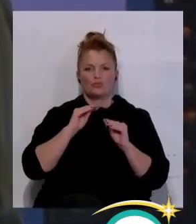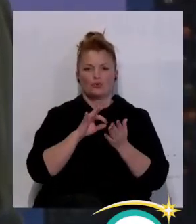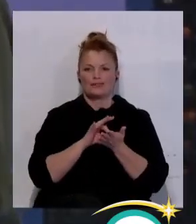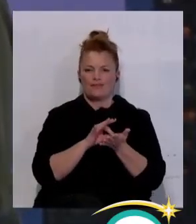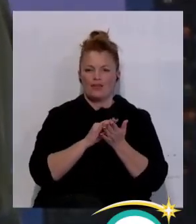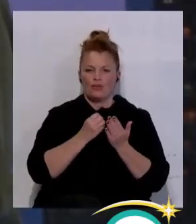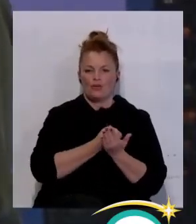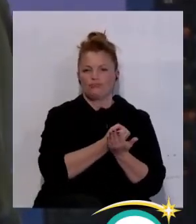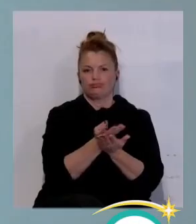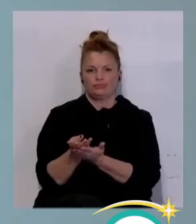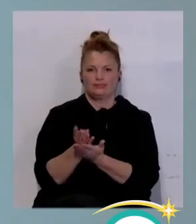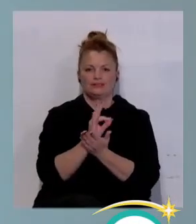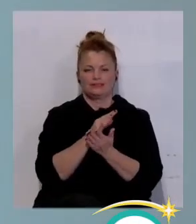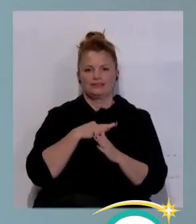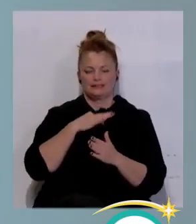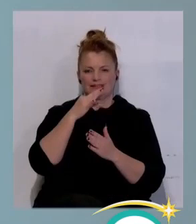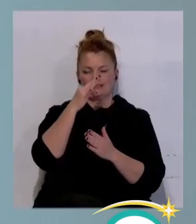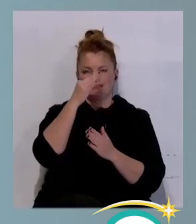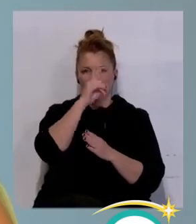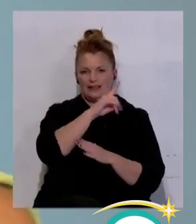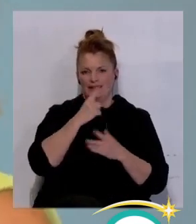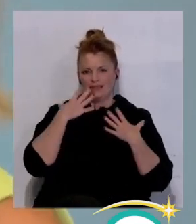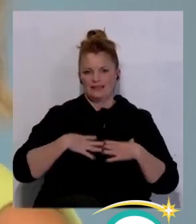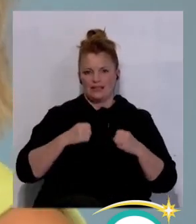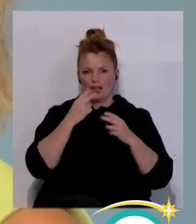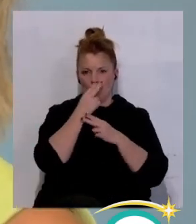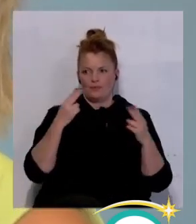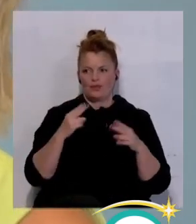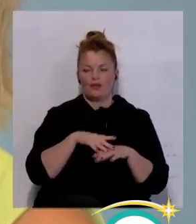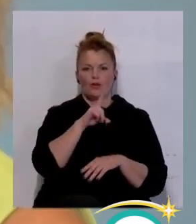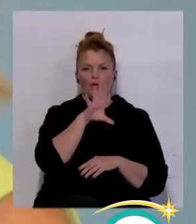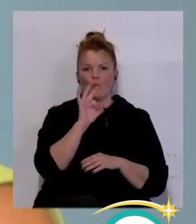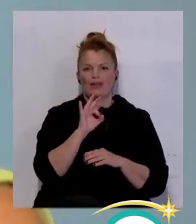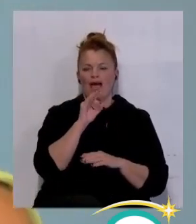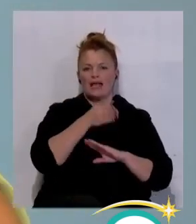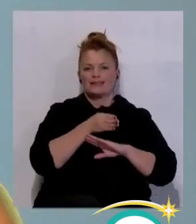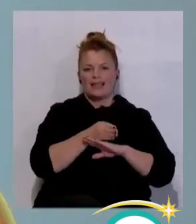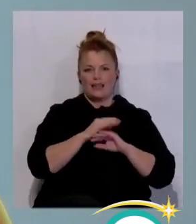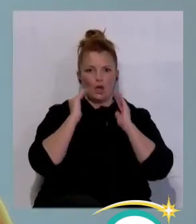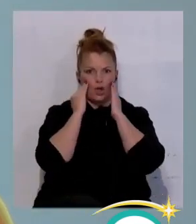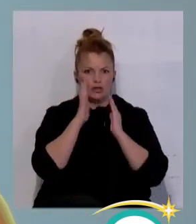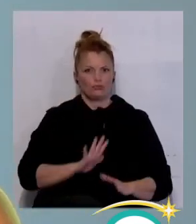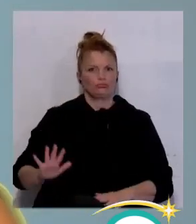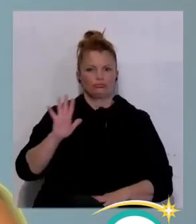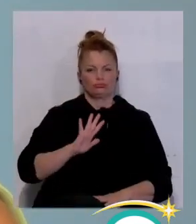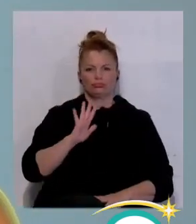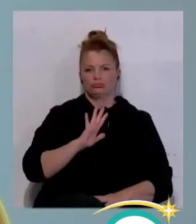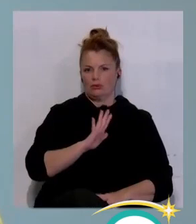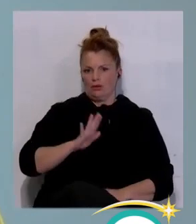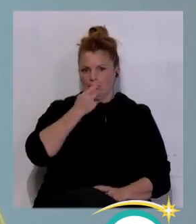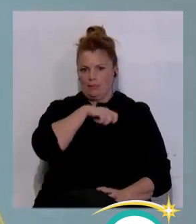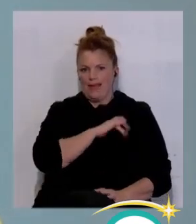servicios de la sanidad pública. Hemos llegado a 150 asistentes al Congreso de toda la población